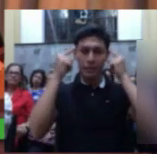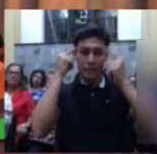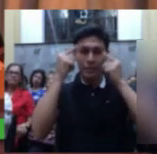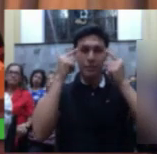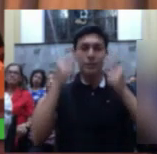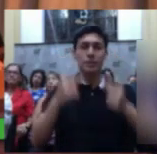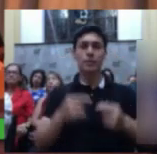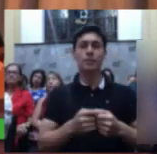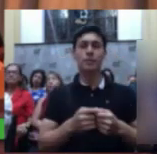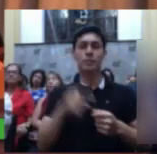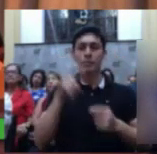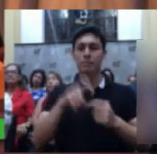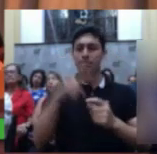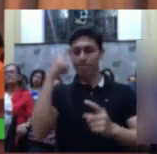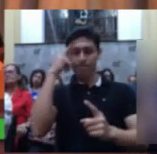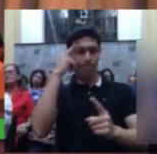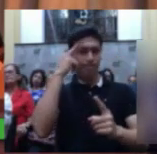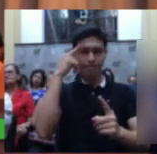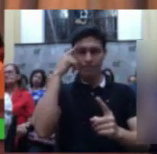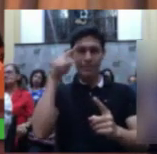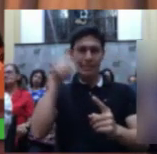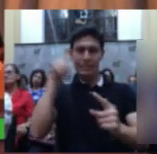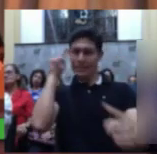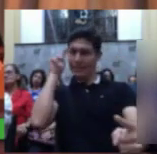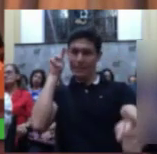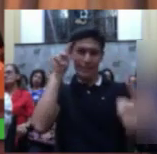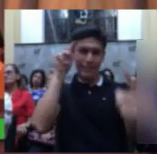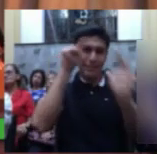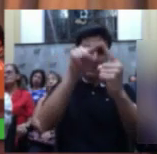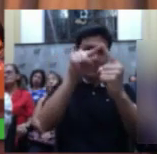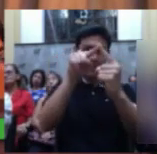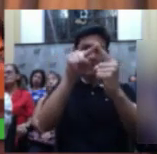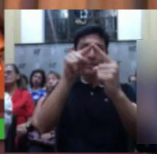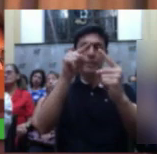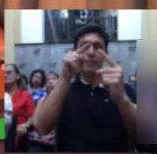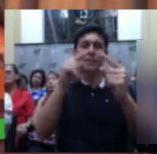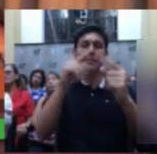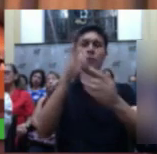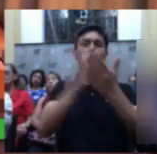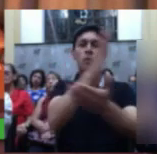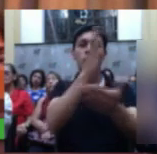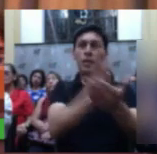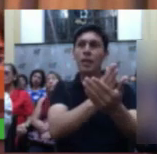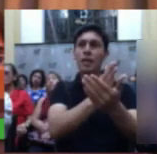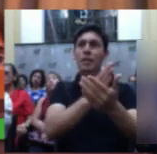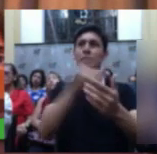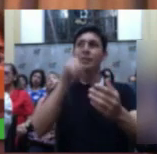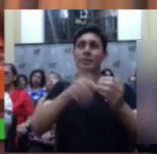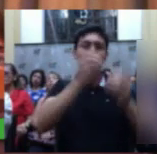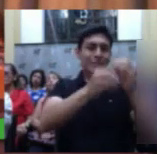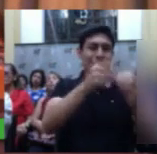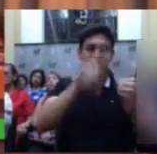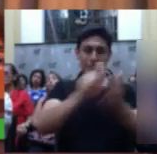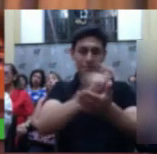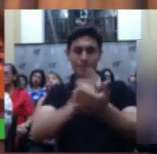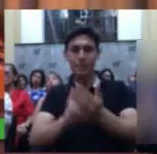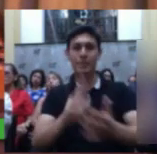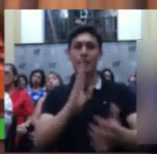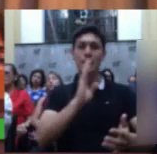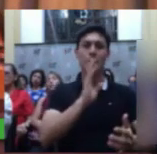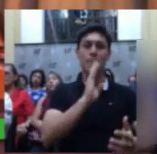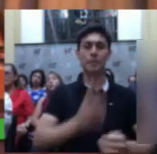creativamente, definir el alcance y límite de los problemas, redactar y hablar persuasivamente.